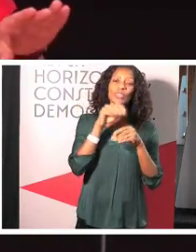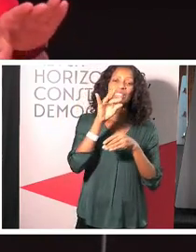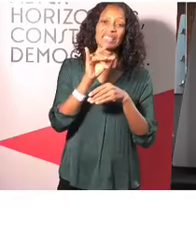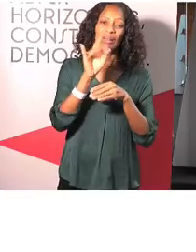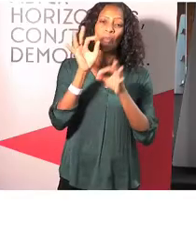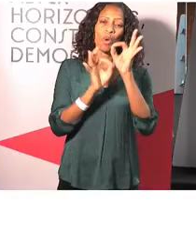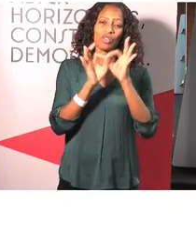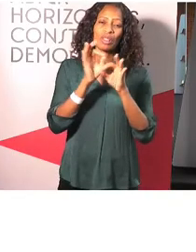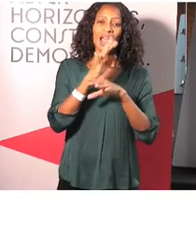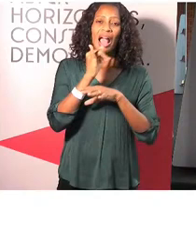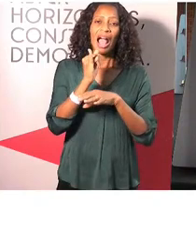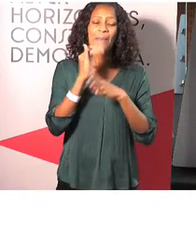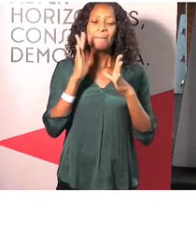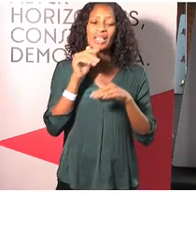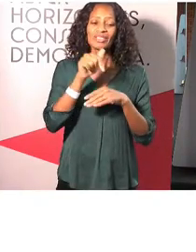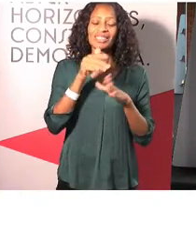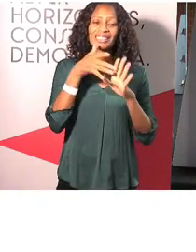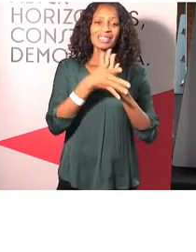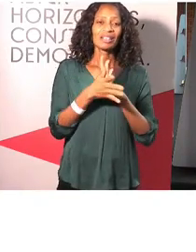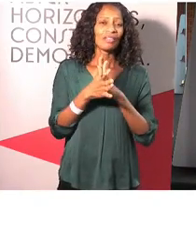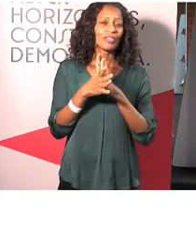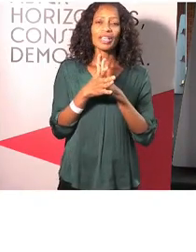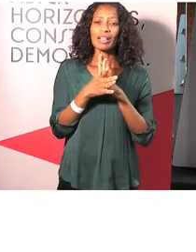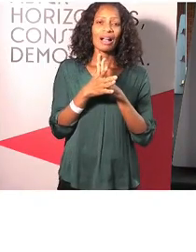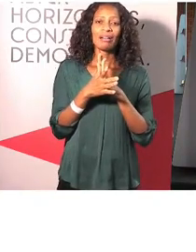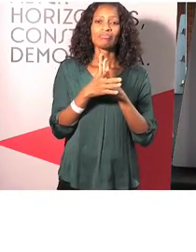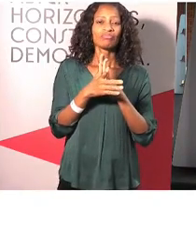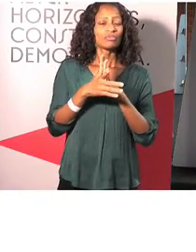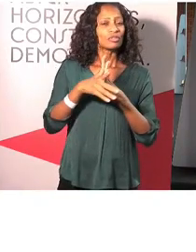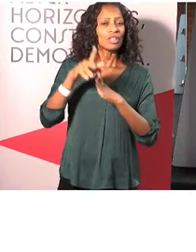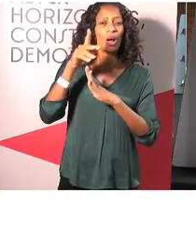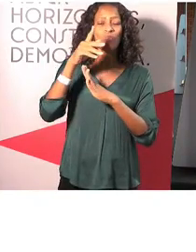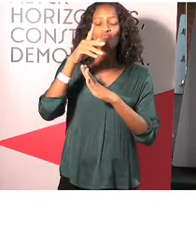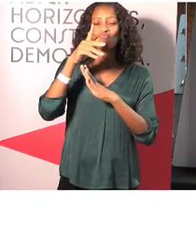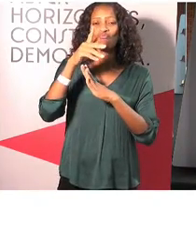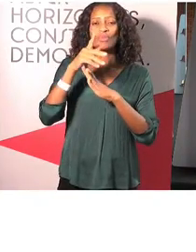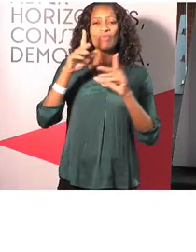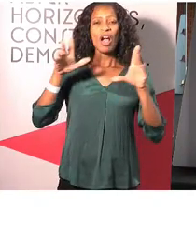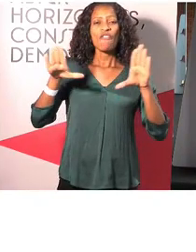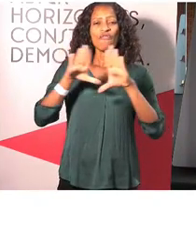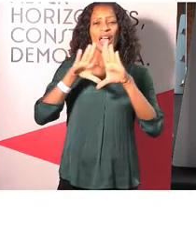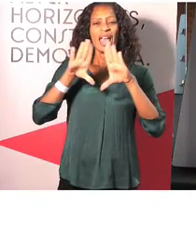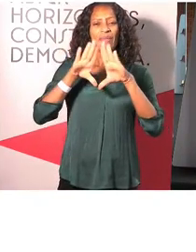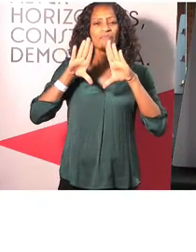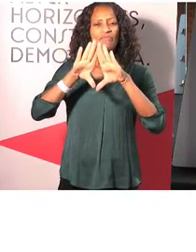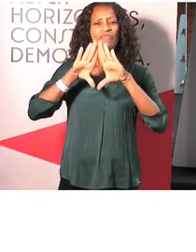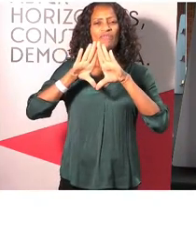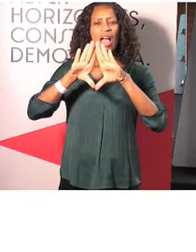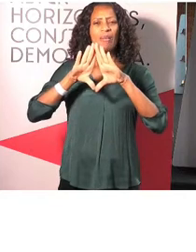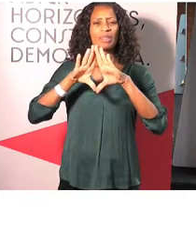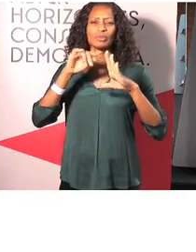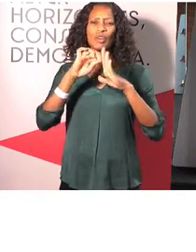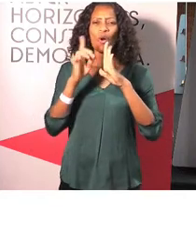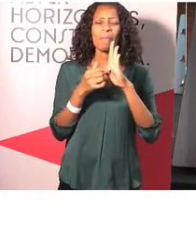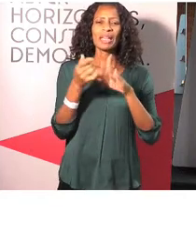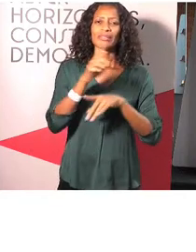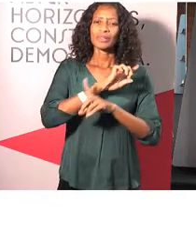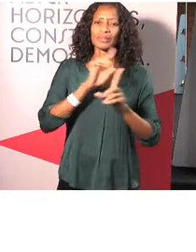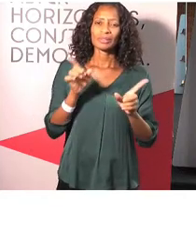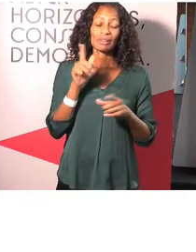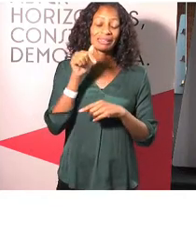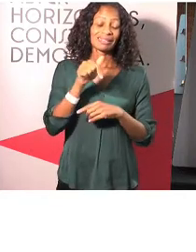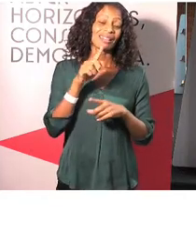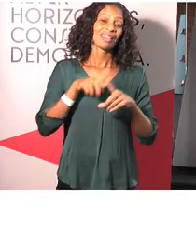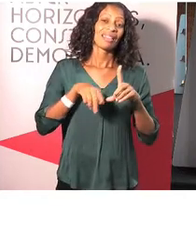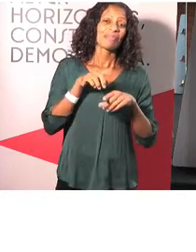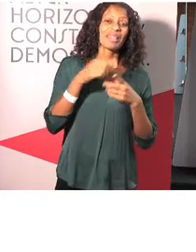todo el feminismo. O sea, desde una perspectiva de economías feministas, no solamente se trata de qué pasa con las mujeres, si se les incluye en el modelo